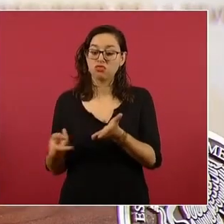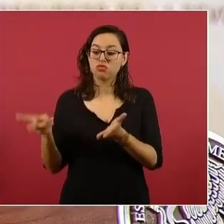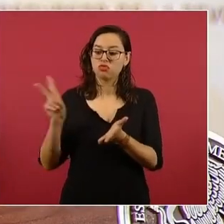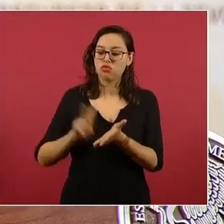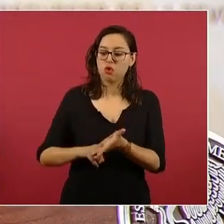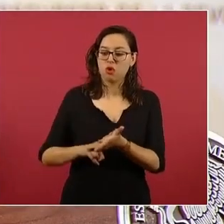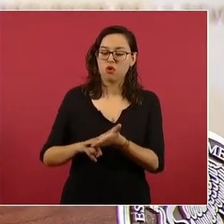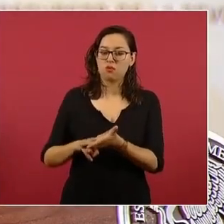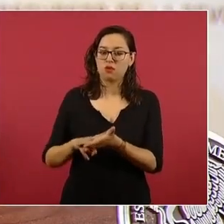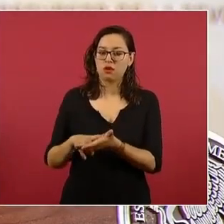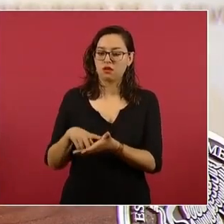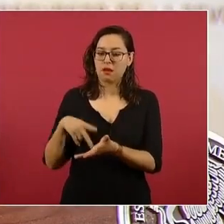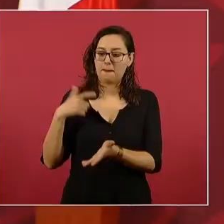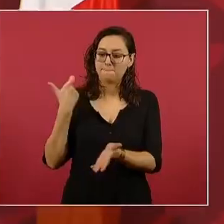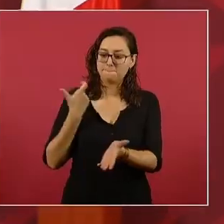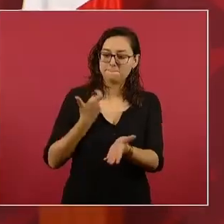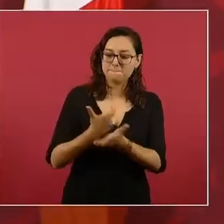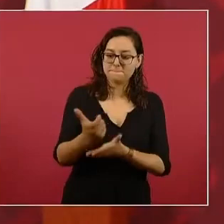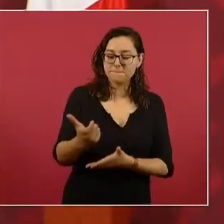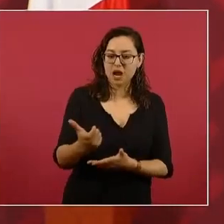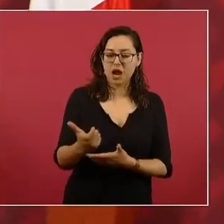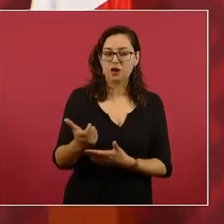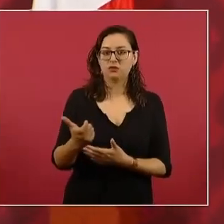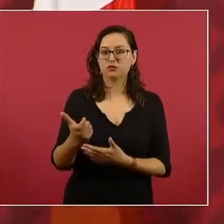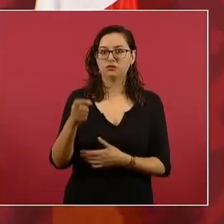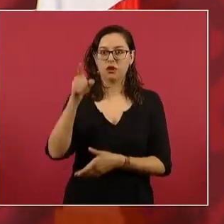Bueno, no tenía ni siquiera la información